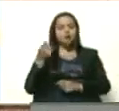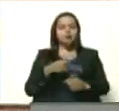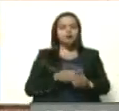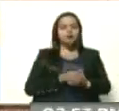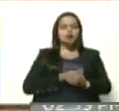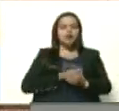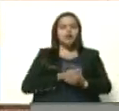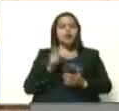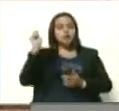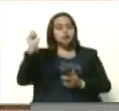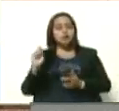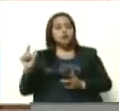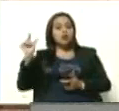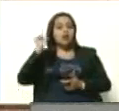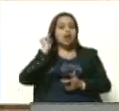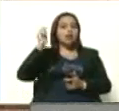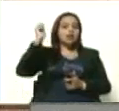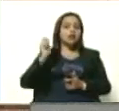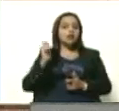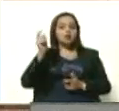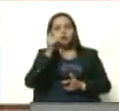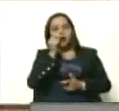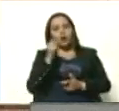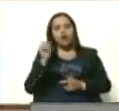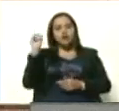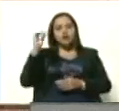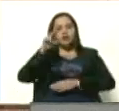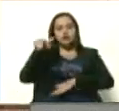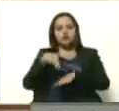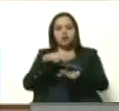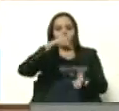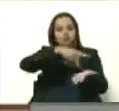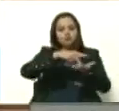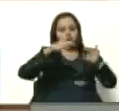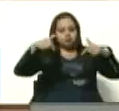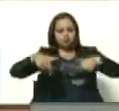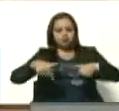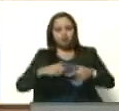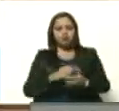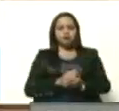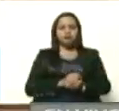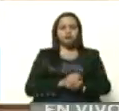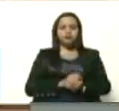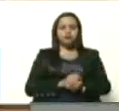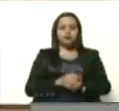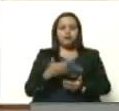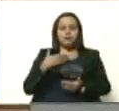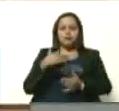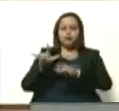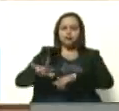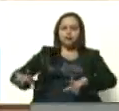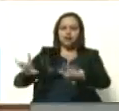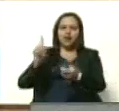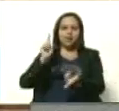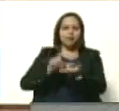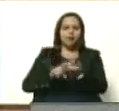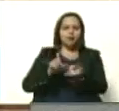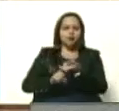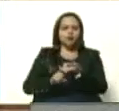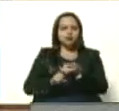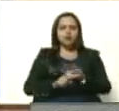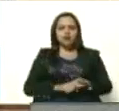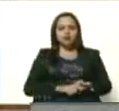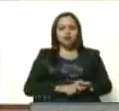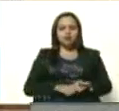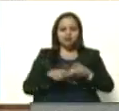Diputados y diputadas de la Asamblea Nacional que están acá con nosotros presentes. Mi querida esposa Elizabeth Jimón de Piñate, que